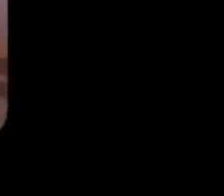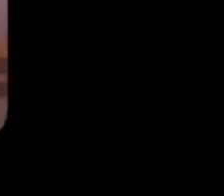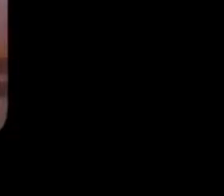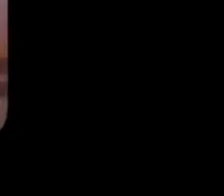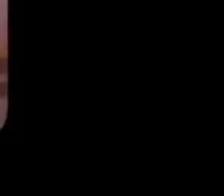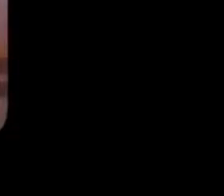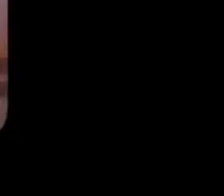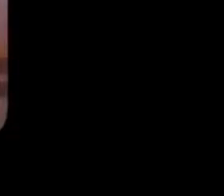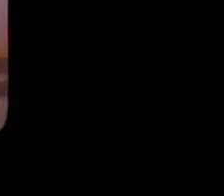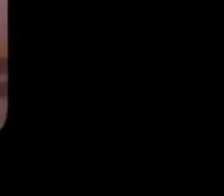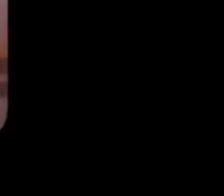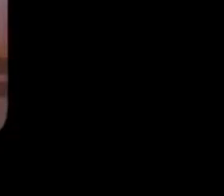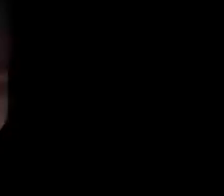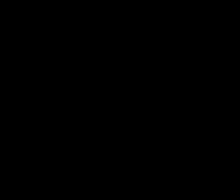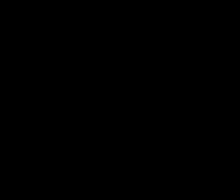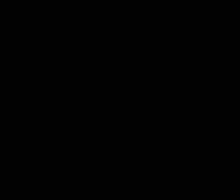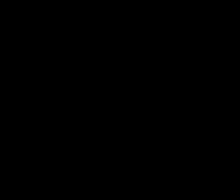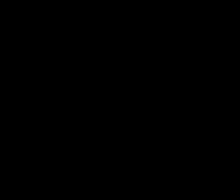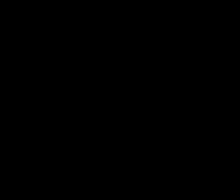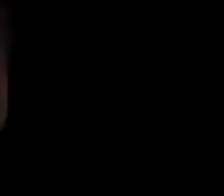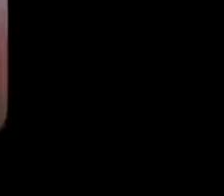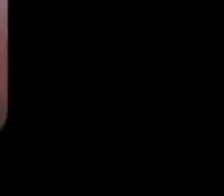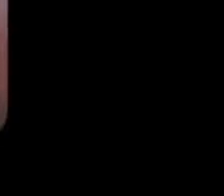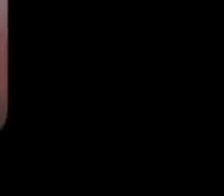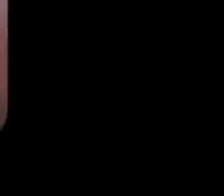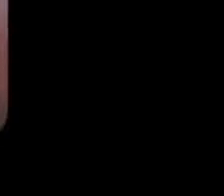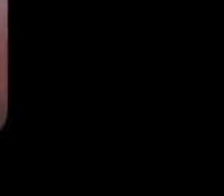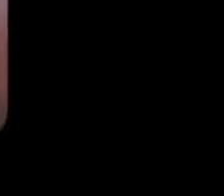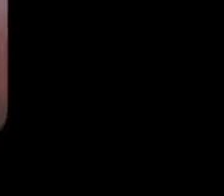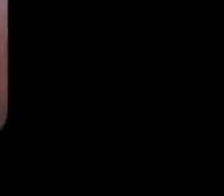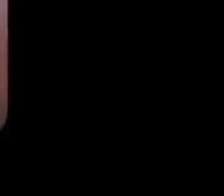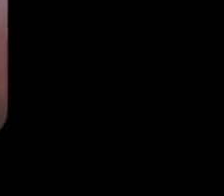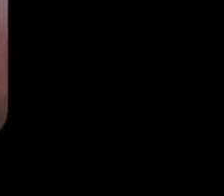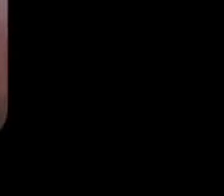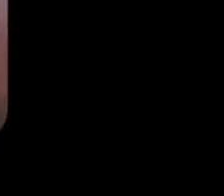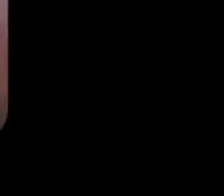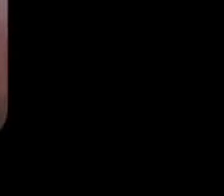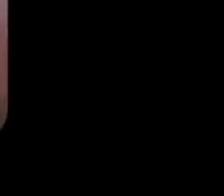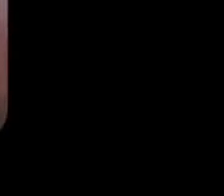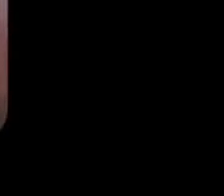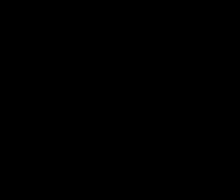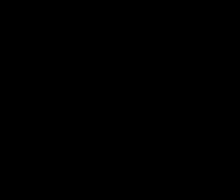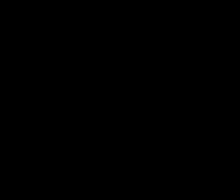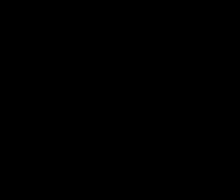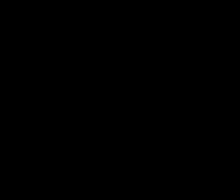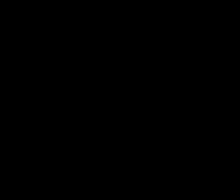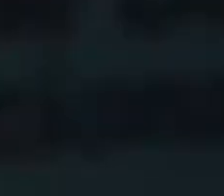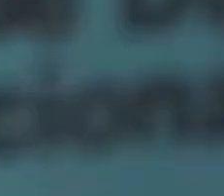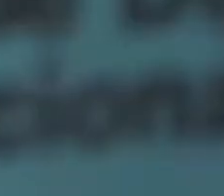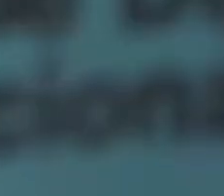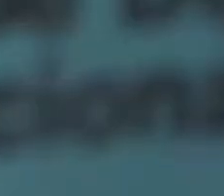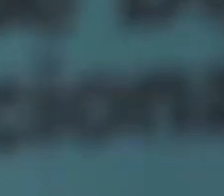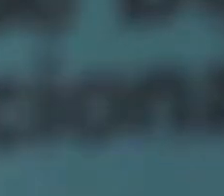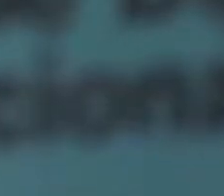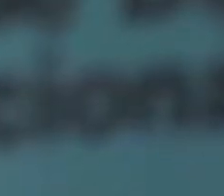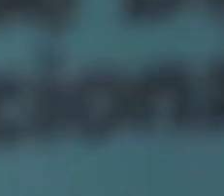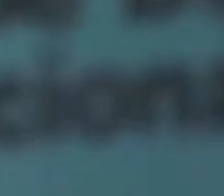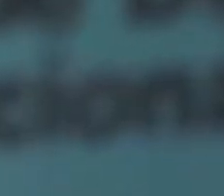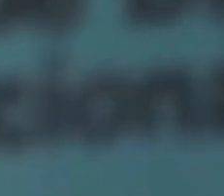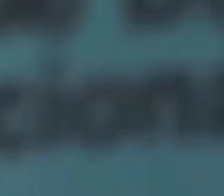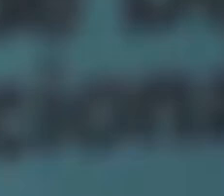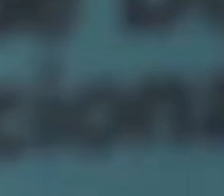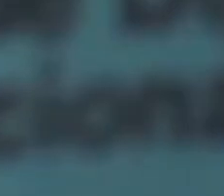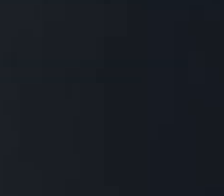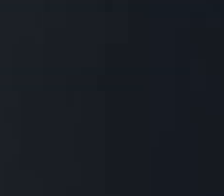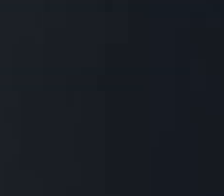1983 y fue liderada por Raúl Alfonsín. Lo que se intentaba en ese momento es que el voto popular y el voto ciudadano y la